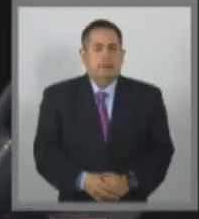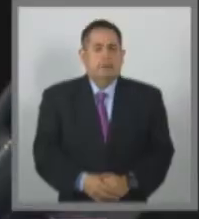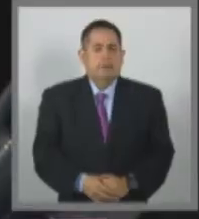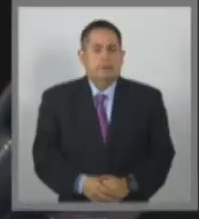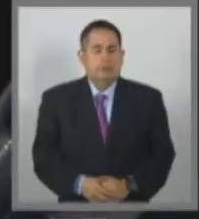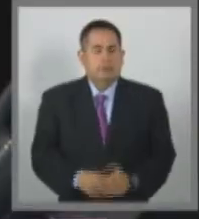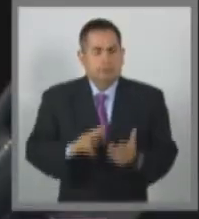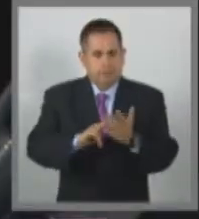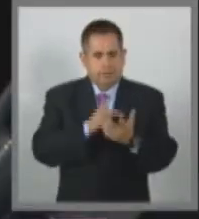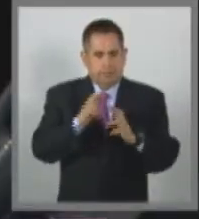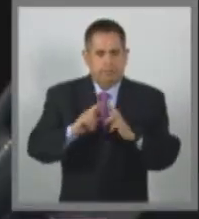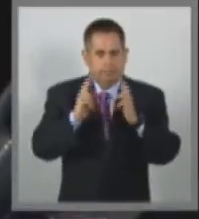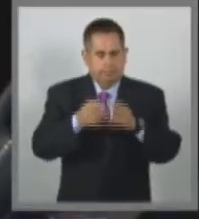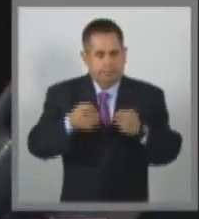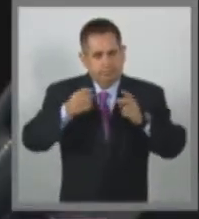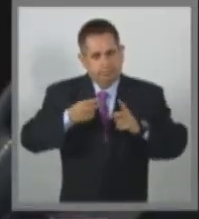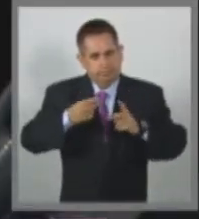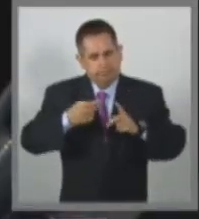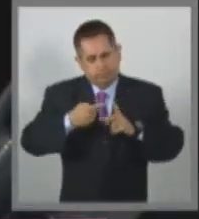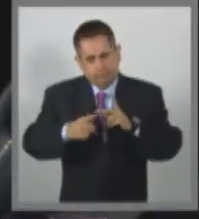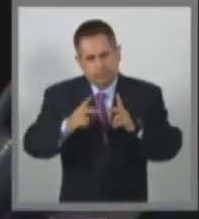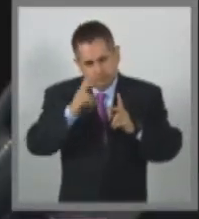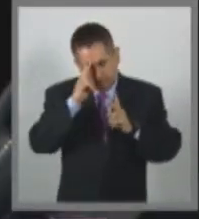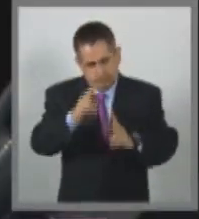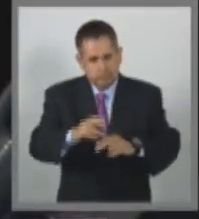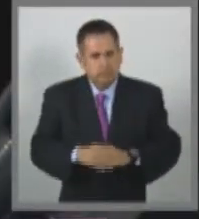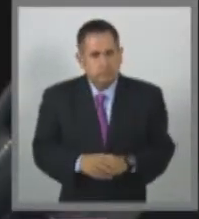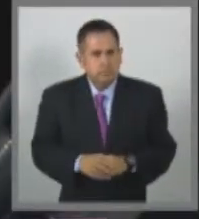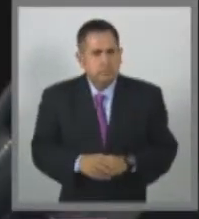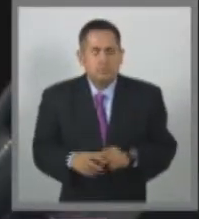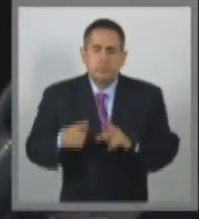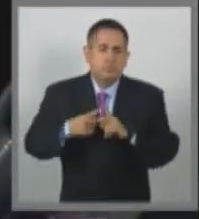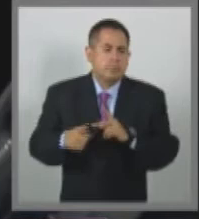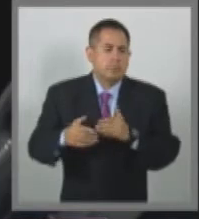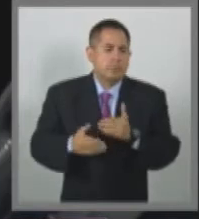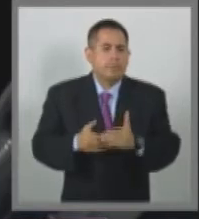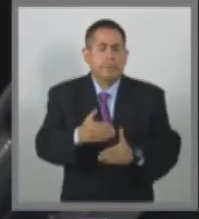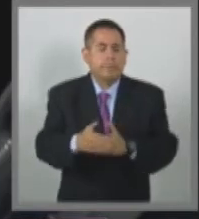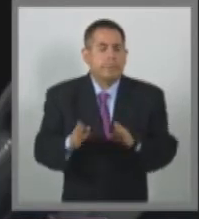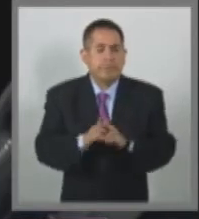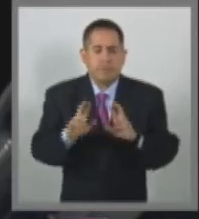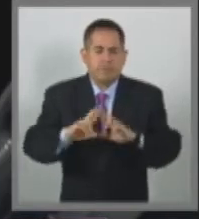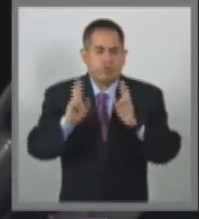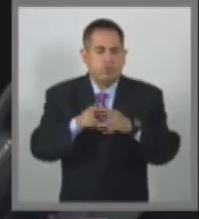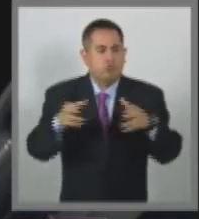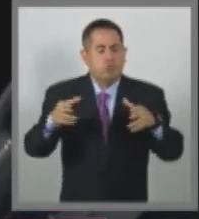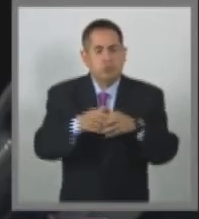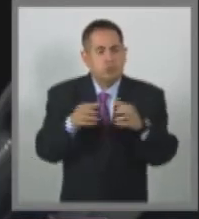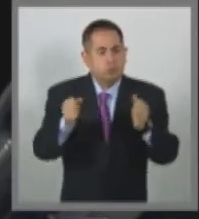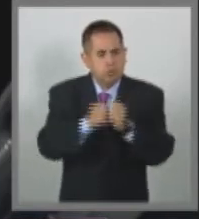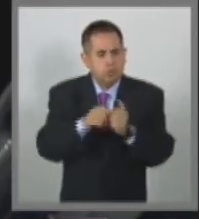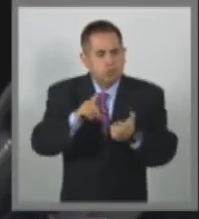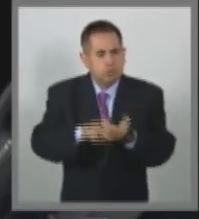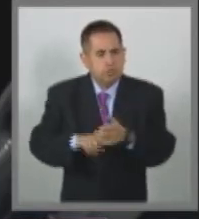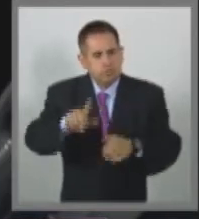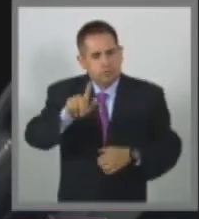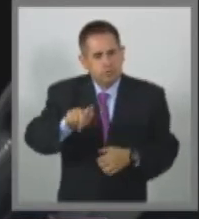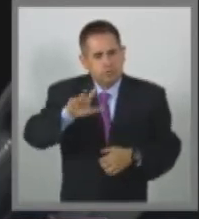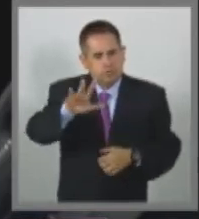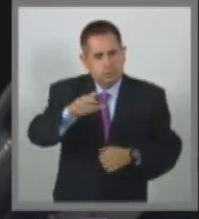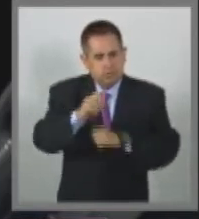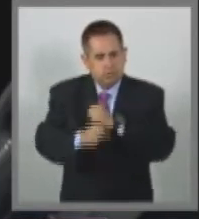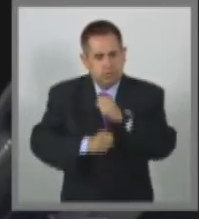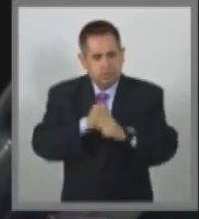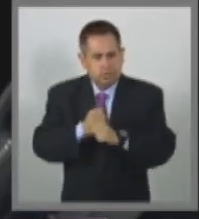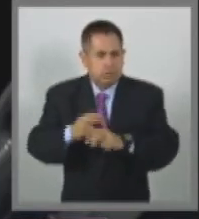Se reanuda la sesión solemne. Damos inicio a la sesión solemne en conmemoración del 75